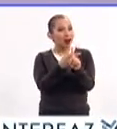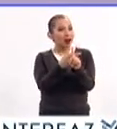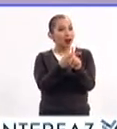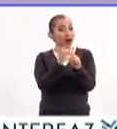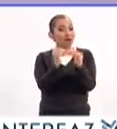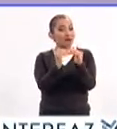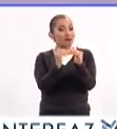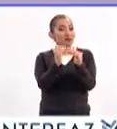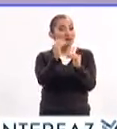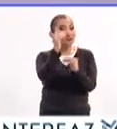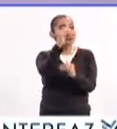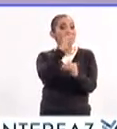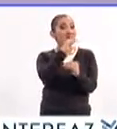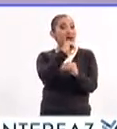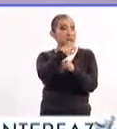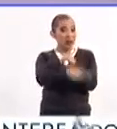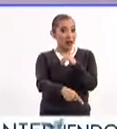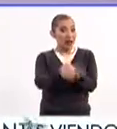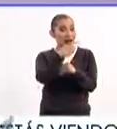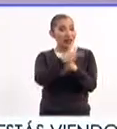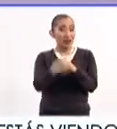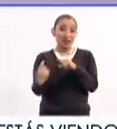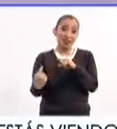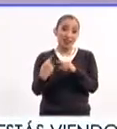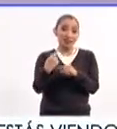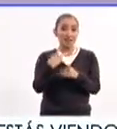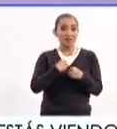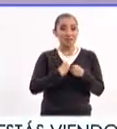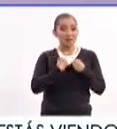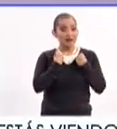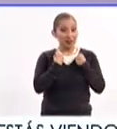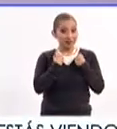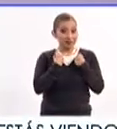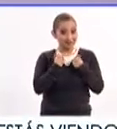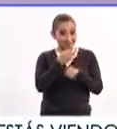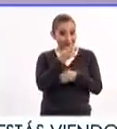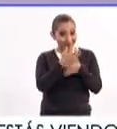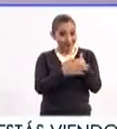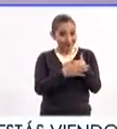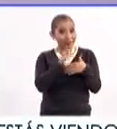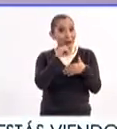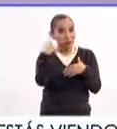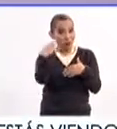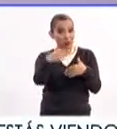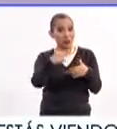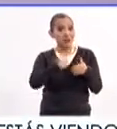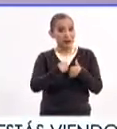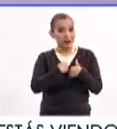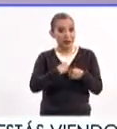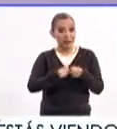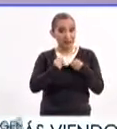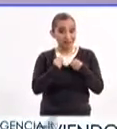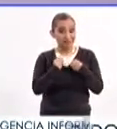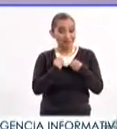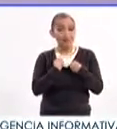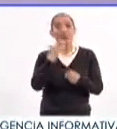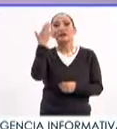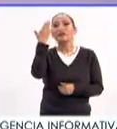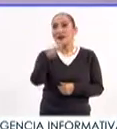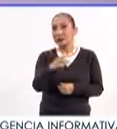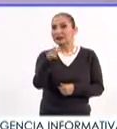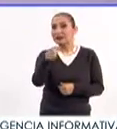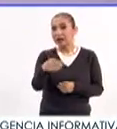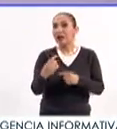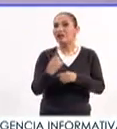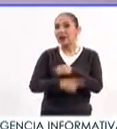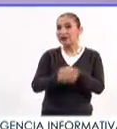un aumento en estas es una amenaza directa para la vida como la conocemos, incluida la tuya y la mía. Y bueno, ahora que sabemos que